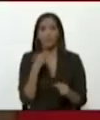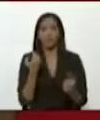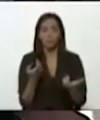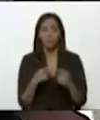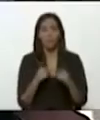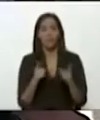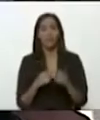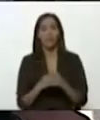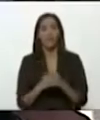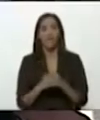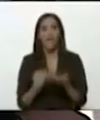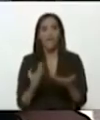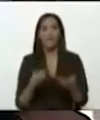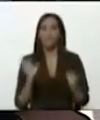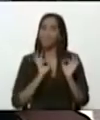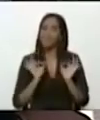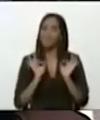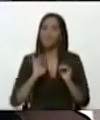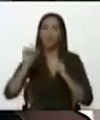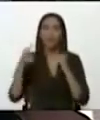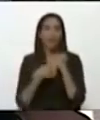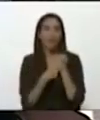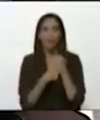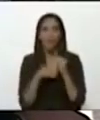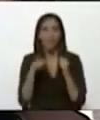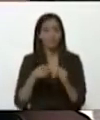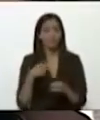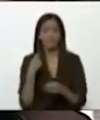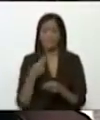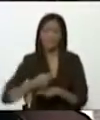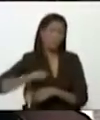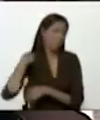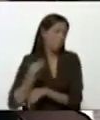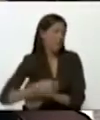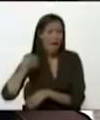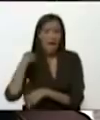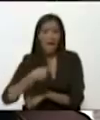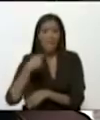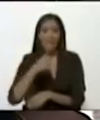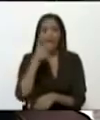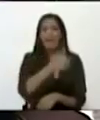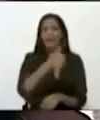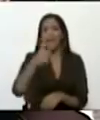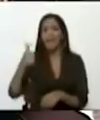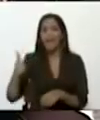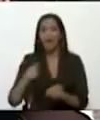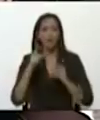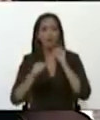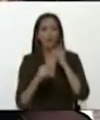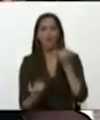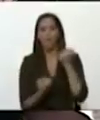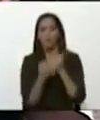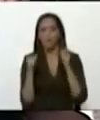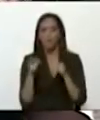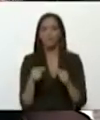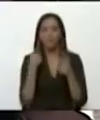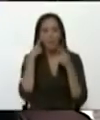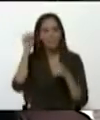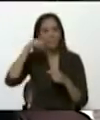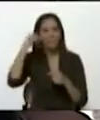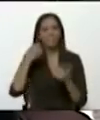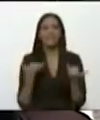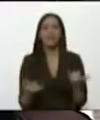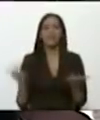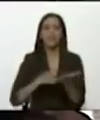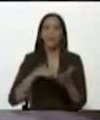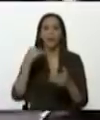pero en el caso en particular de Guaidó, bueno, eso es plata pareja a cada uno por poner un tweet a favor de él. Pero vamos a ver este video y ya regresamos